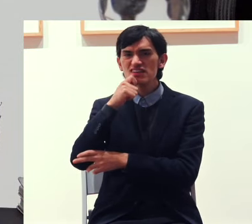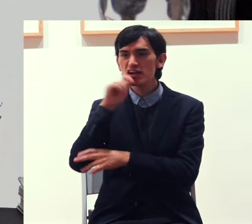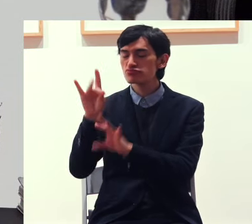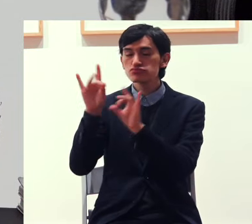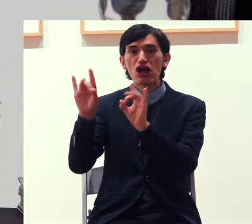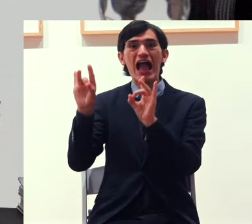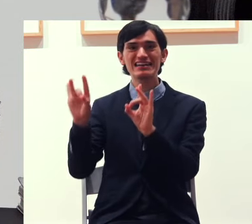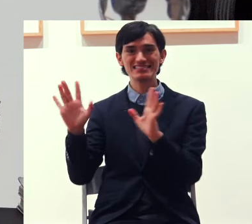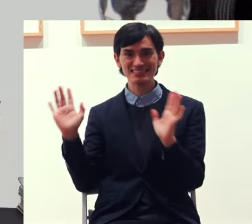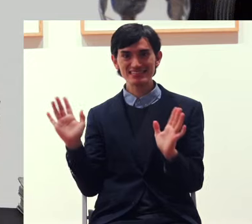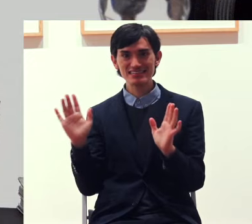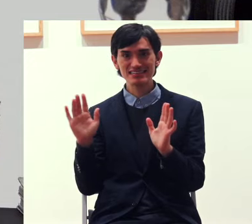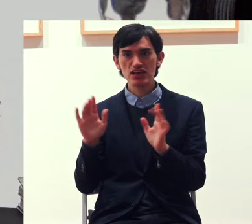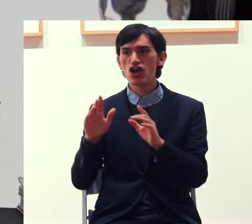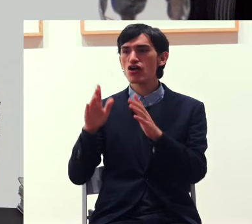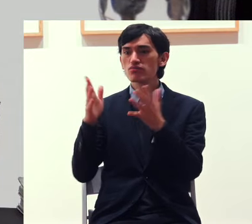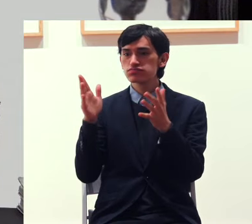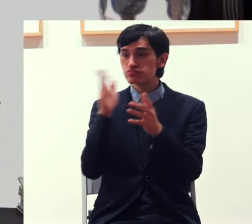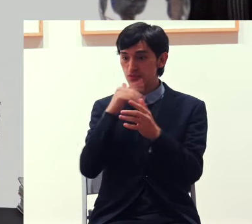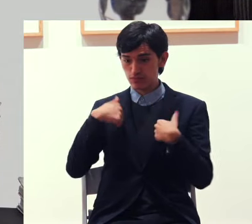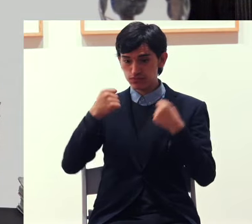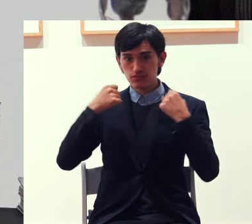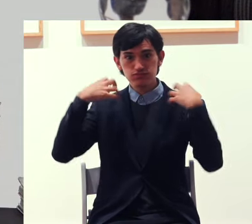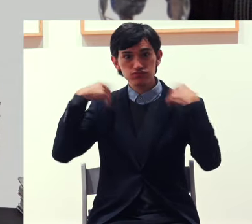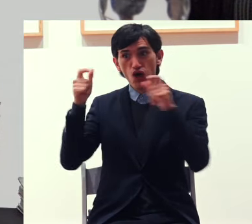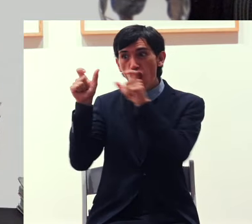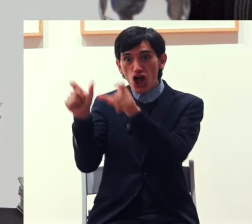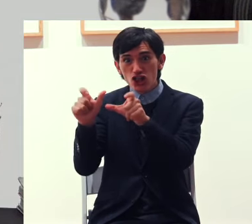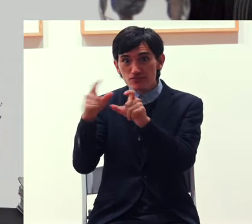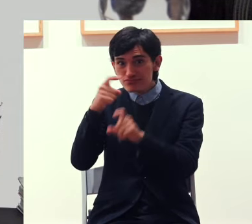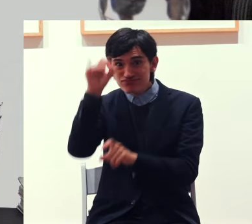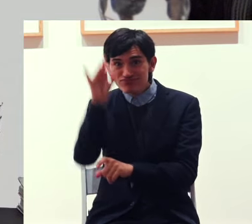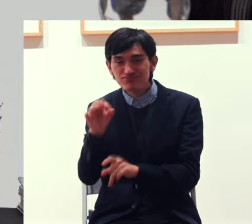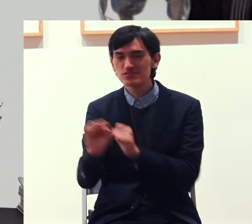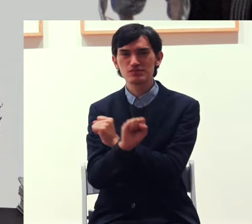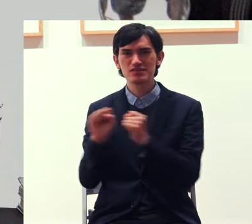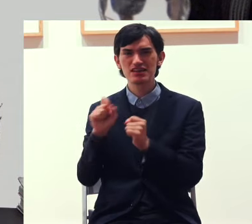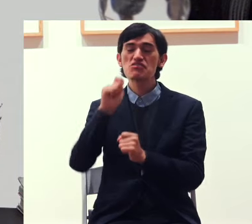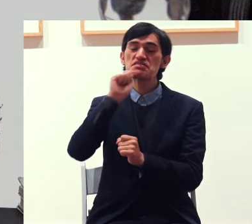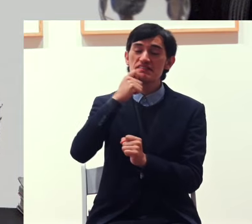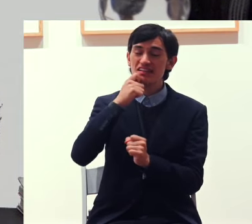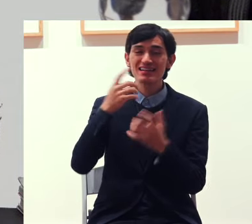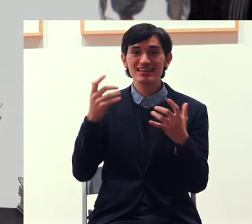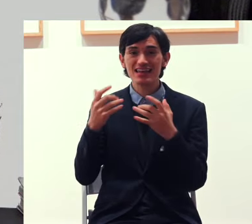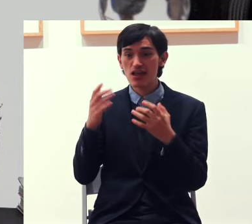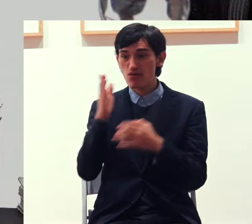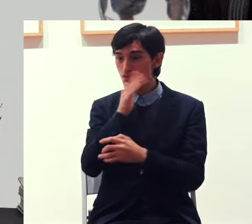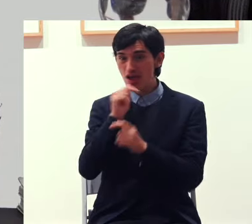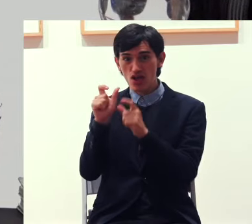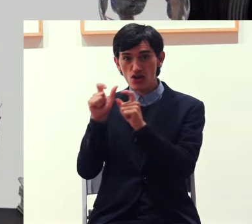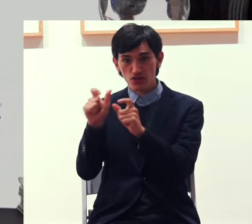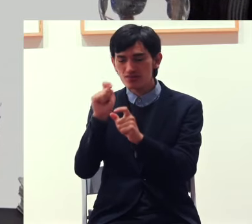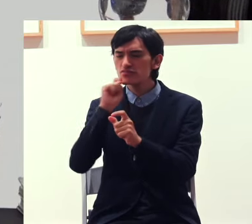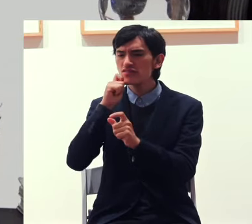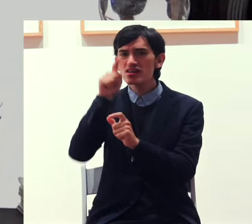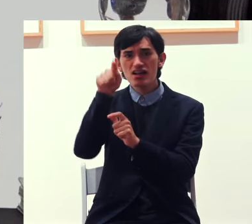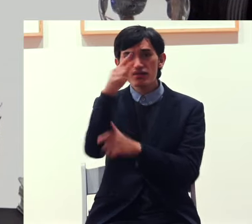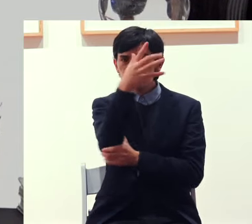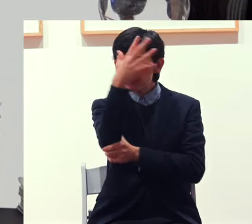lo encontrado, lo espontáneo, lo parcialmente fuera de control. Parcialmente fuera de control significa que